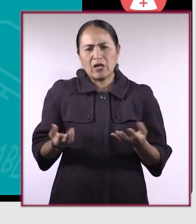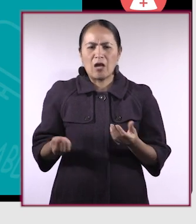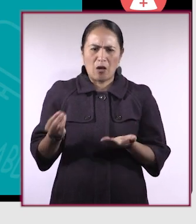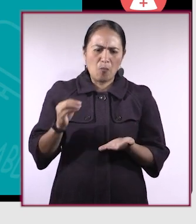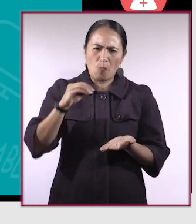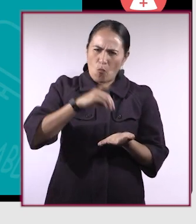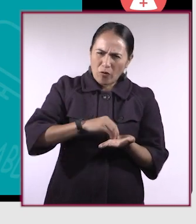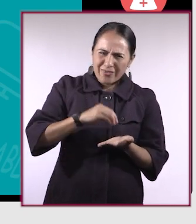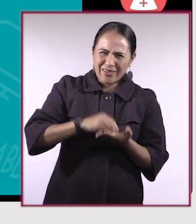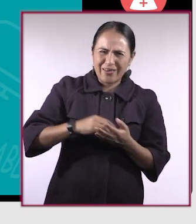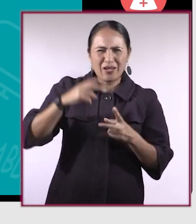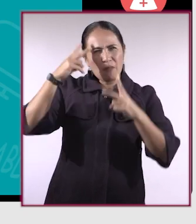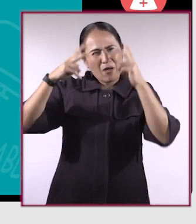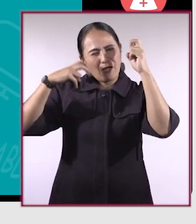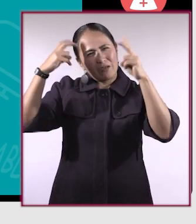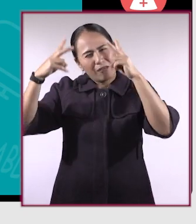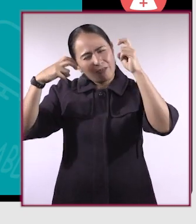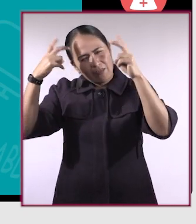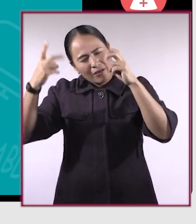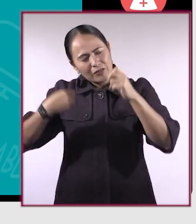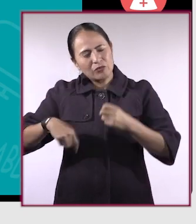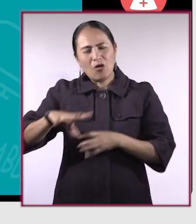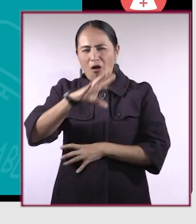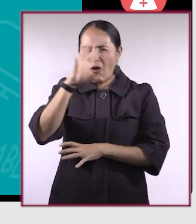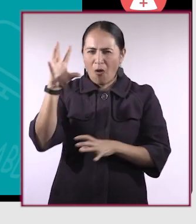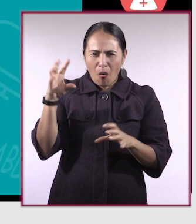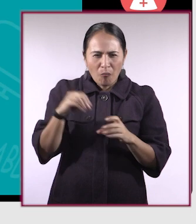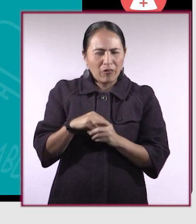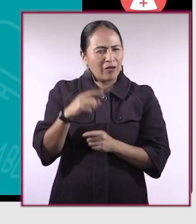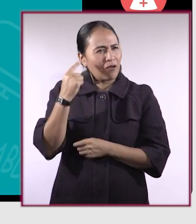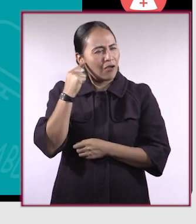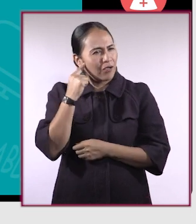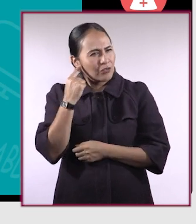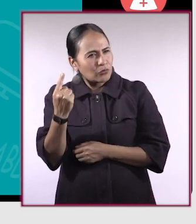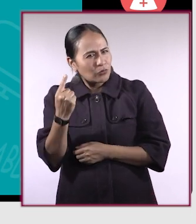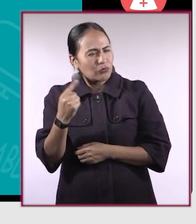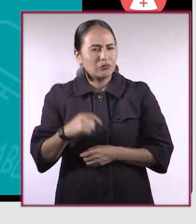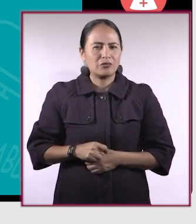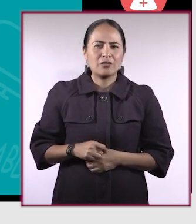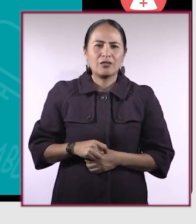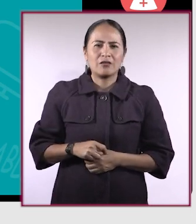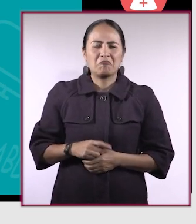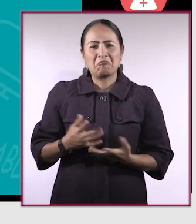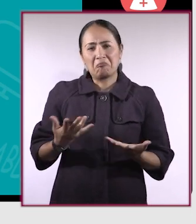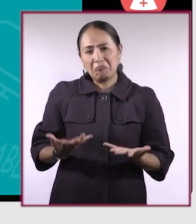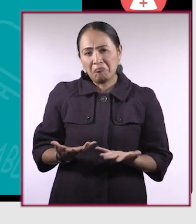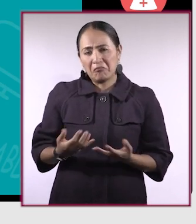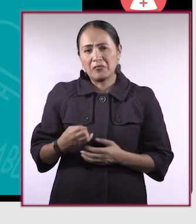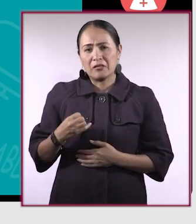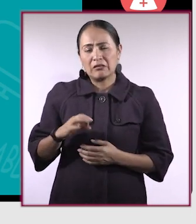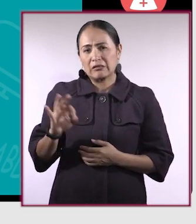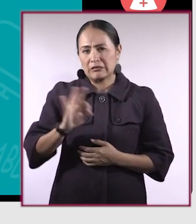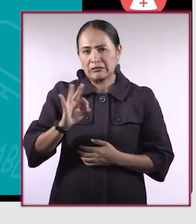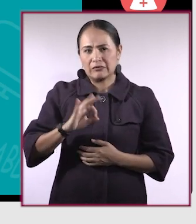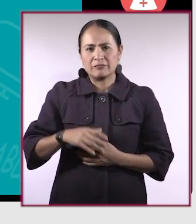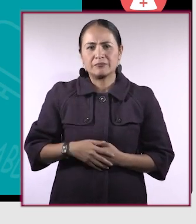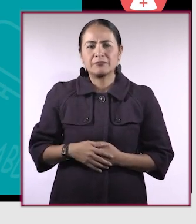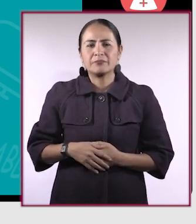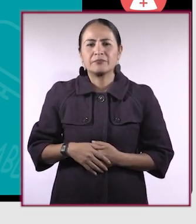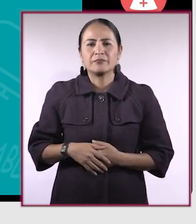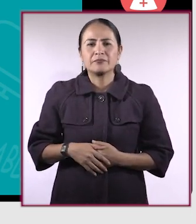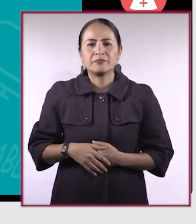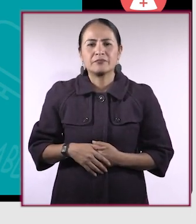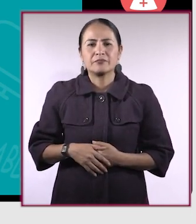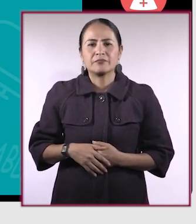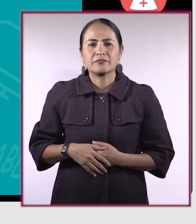podemos ahí poner toda nuestra imaginación, todo lo que nosotros escuchamos,